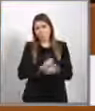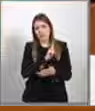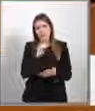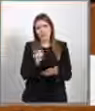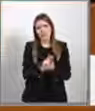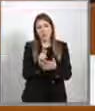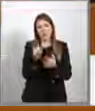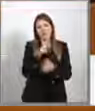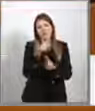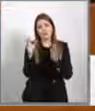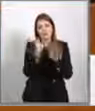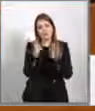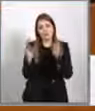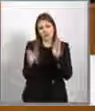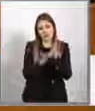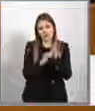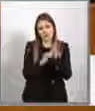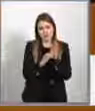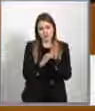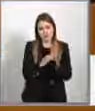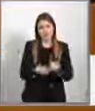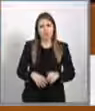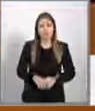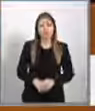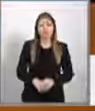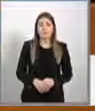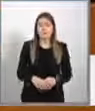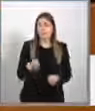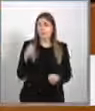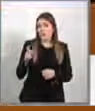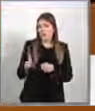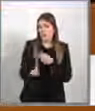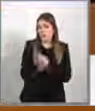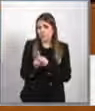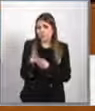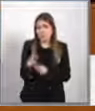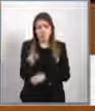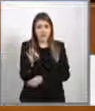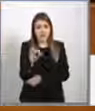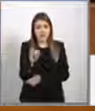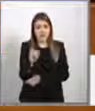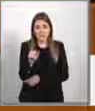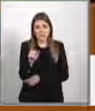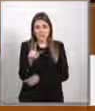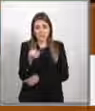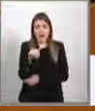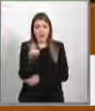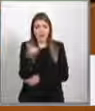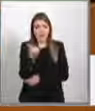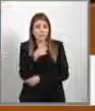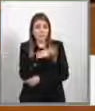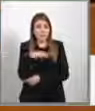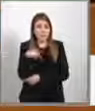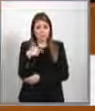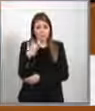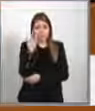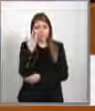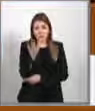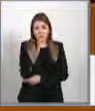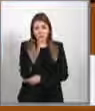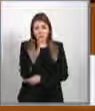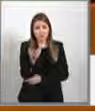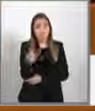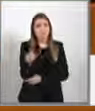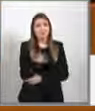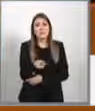principios constitucionales. El problema es que esa fiscalía que queremos no es la fiscalía que crea el